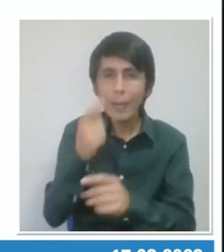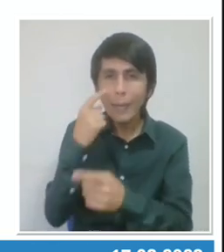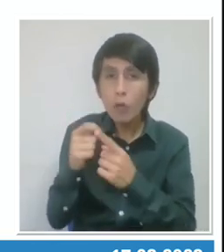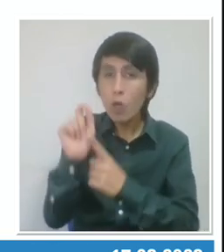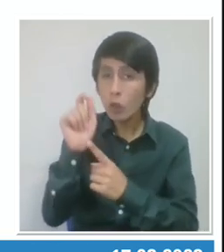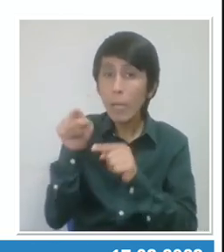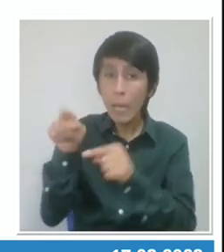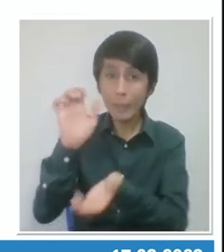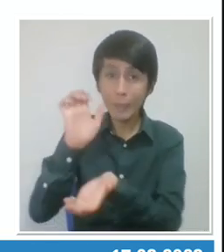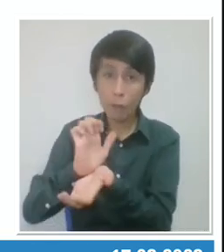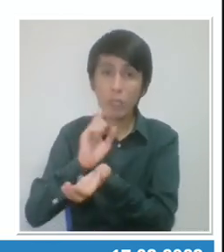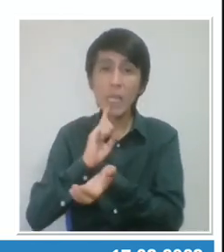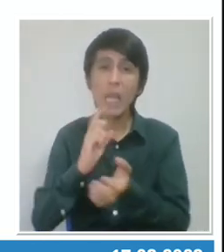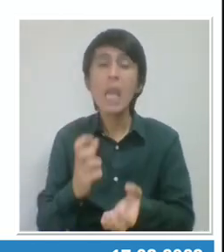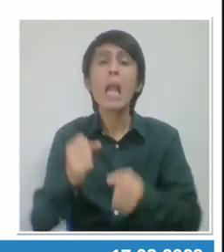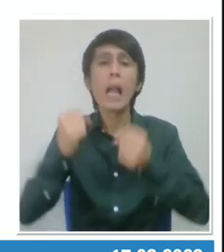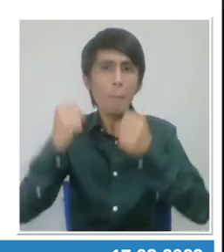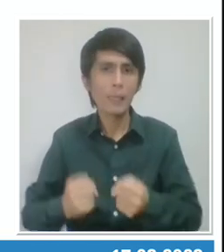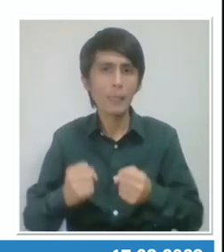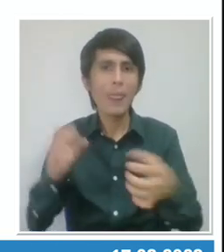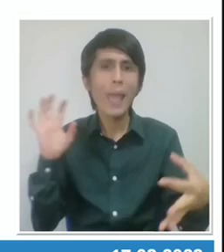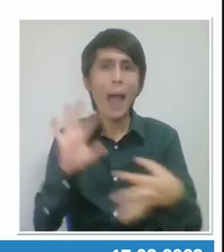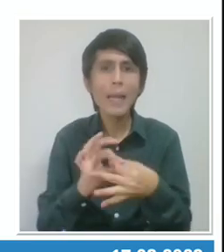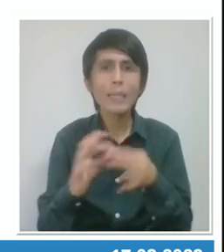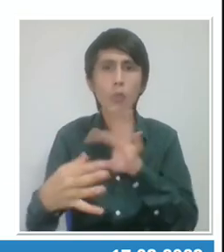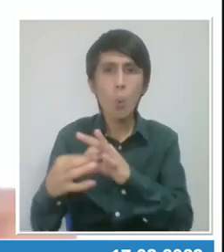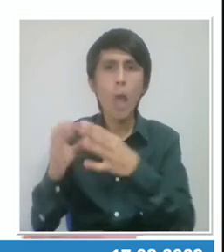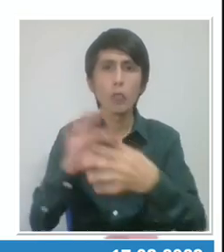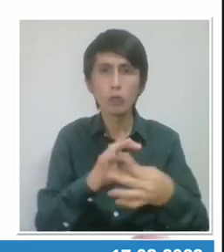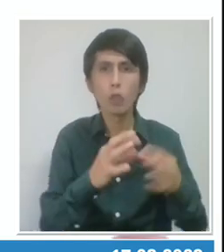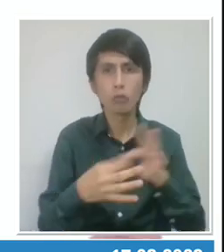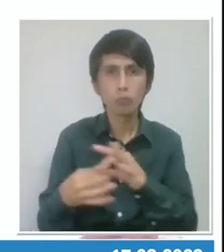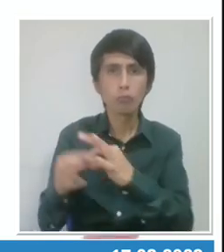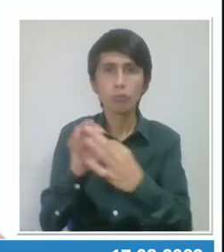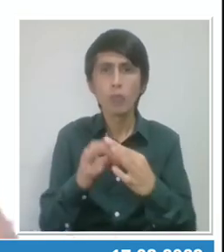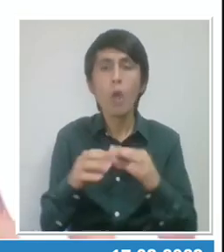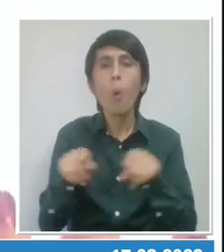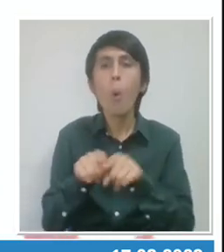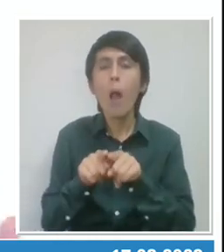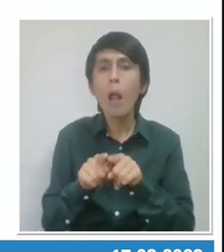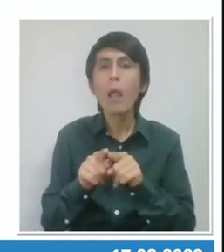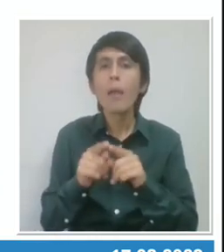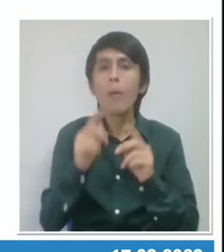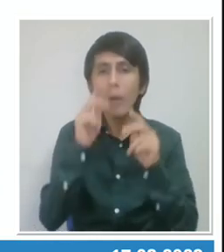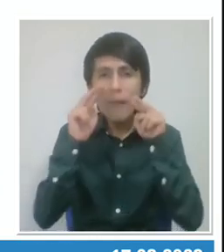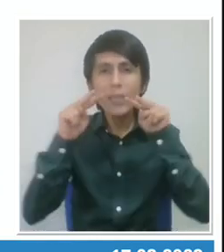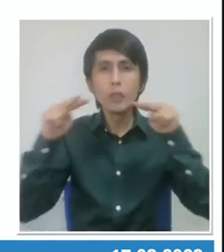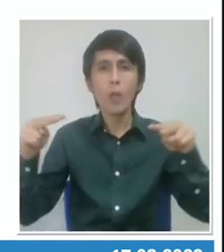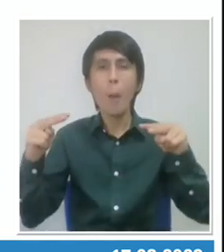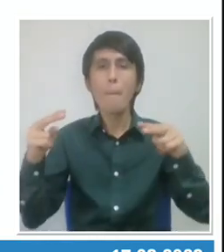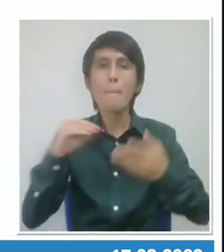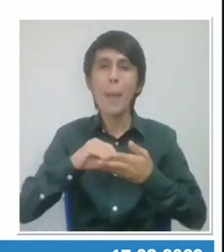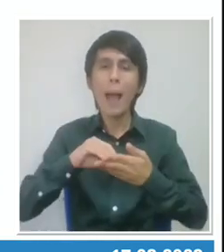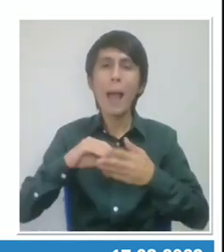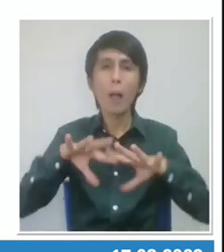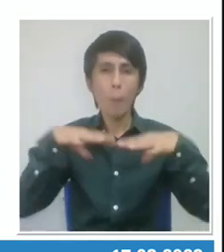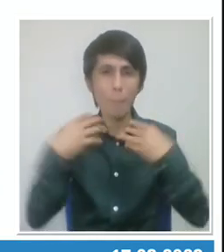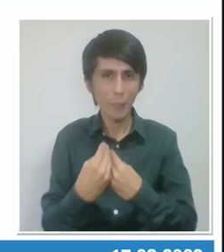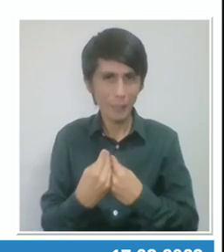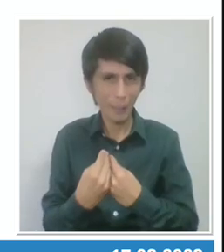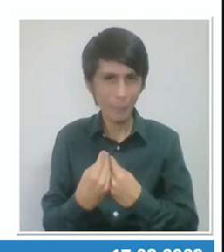como decía la comisionada Undurraga, esta visión más panorámica, que además creo que tiene